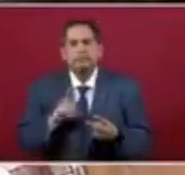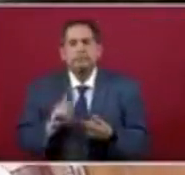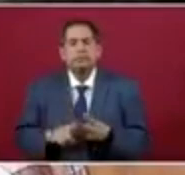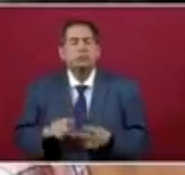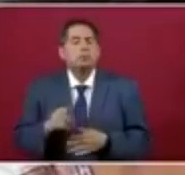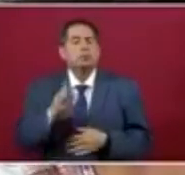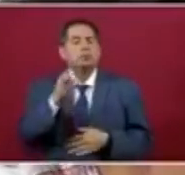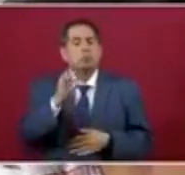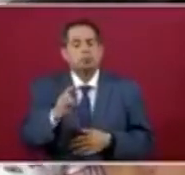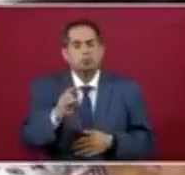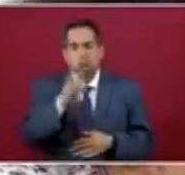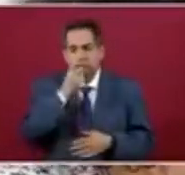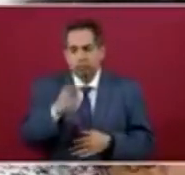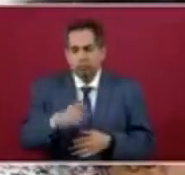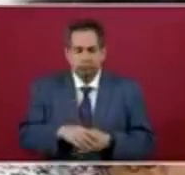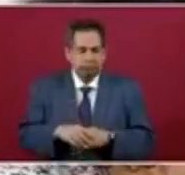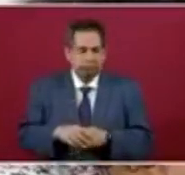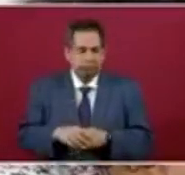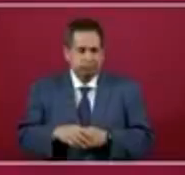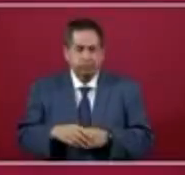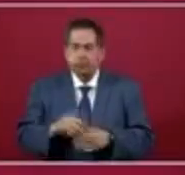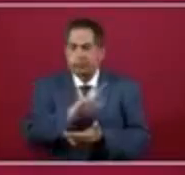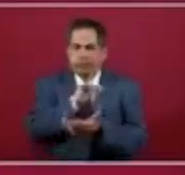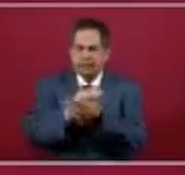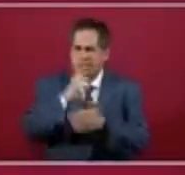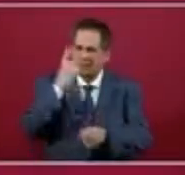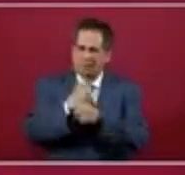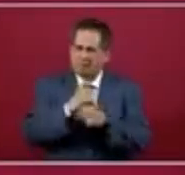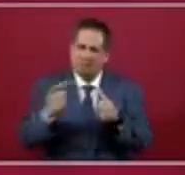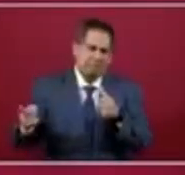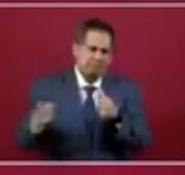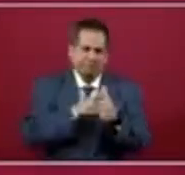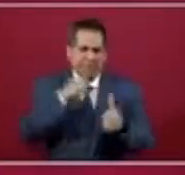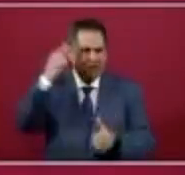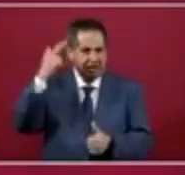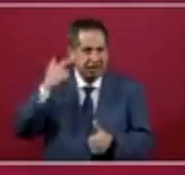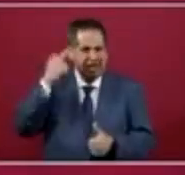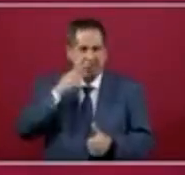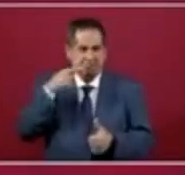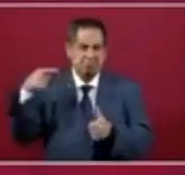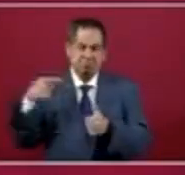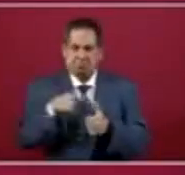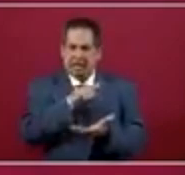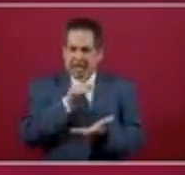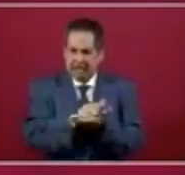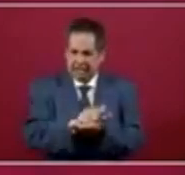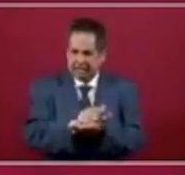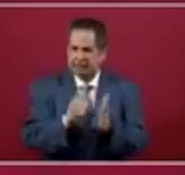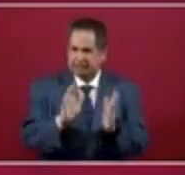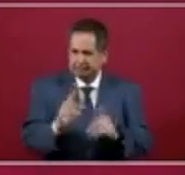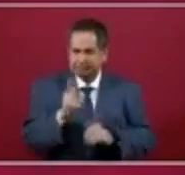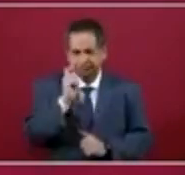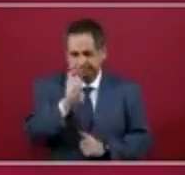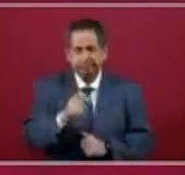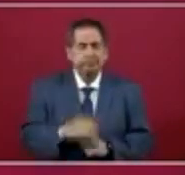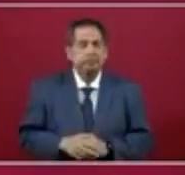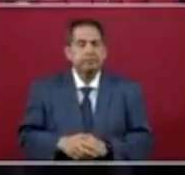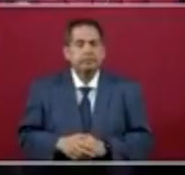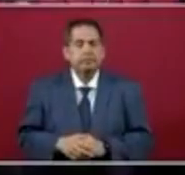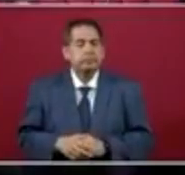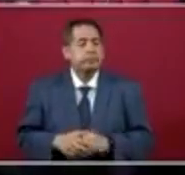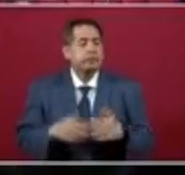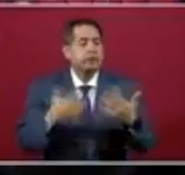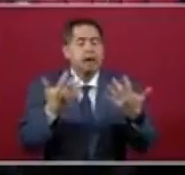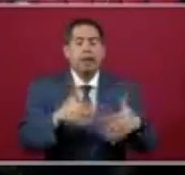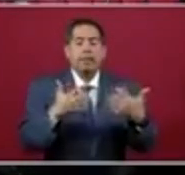ha dicho que nada ni nadie por encima de la ley, y en ese sentido quiero decirle que la empresa Walmart